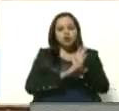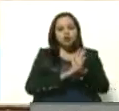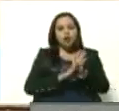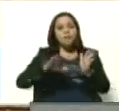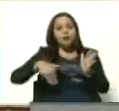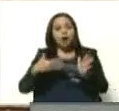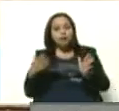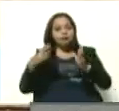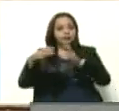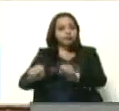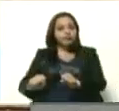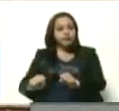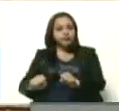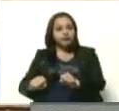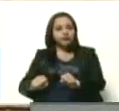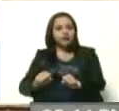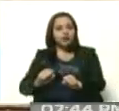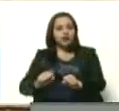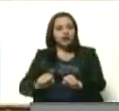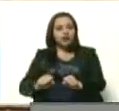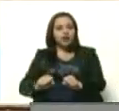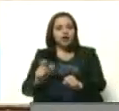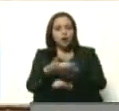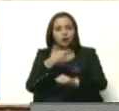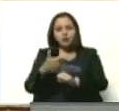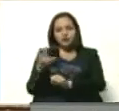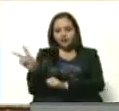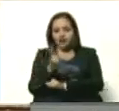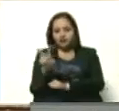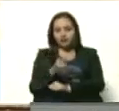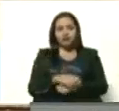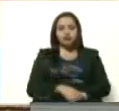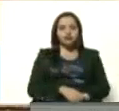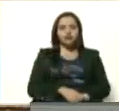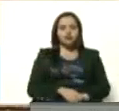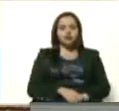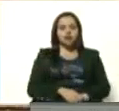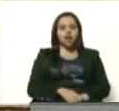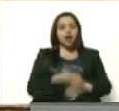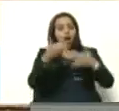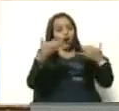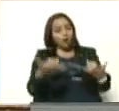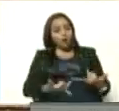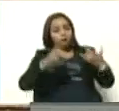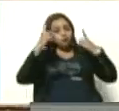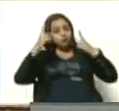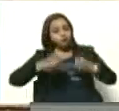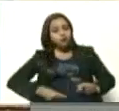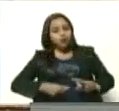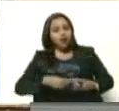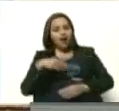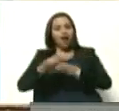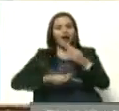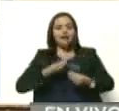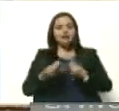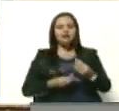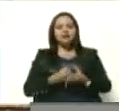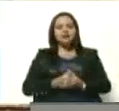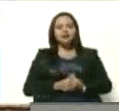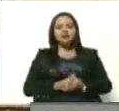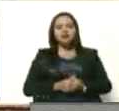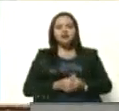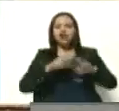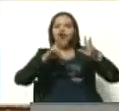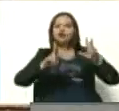acceder al poder en Venezuela. Y ahora estamos obligados a la construcción de